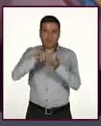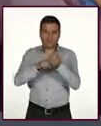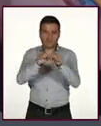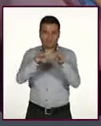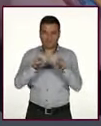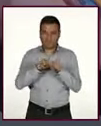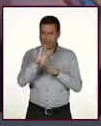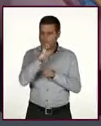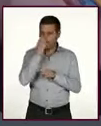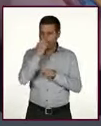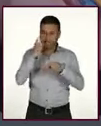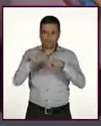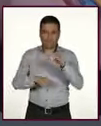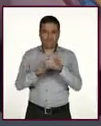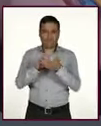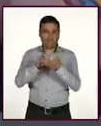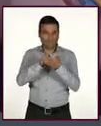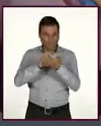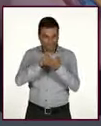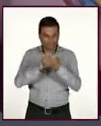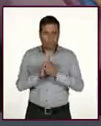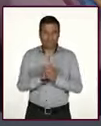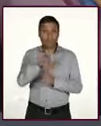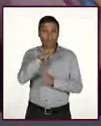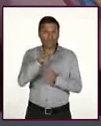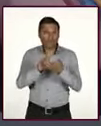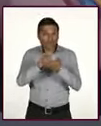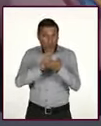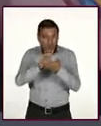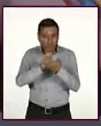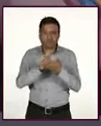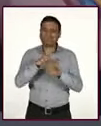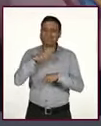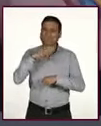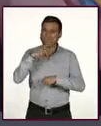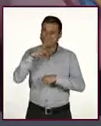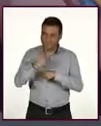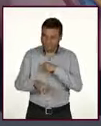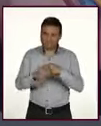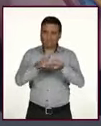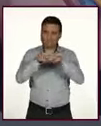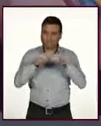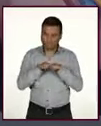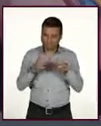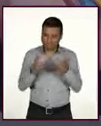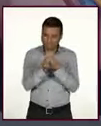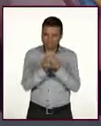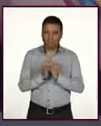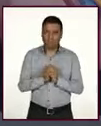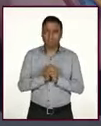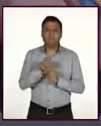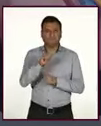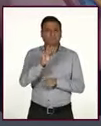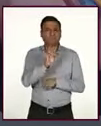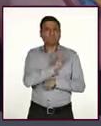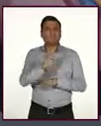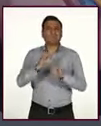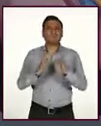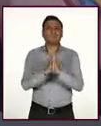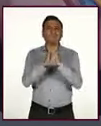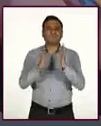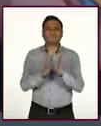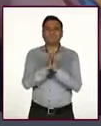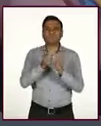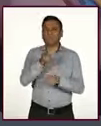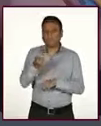te drogas, te dañas, hagamos equipo. Para reflexionar al respecto, les invito a responder la siguiente pregunta